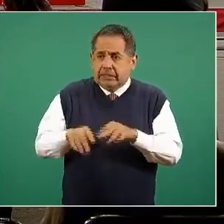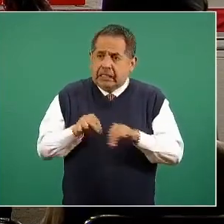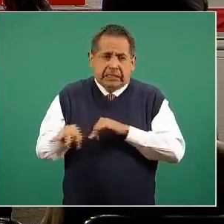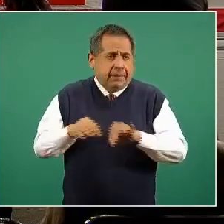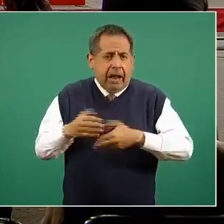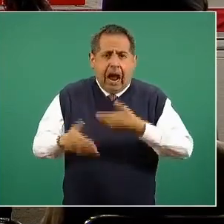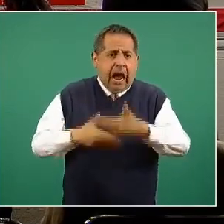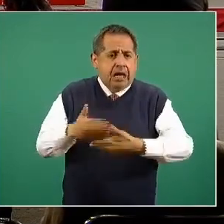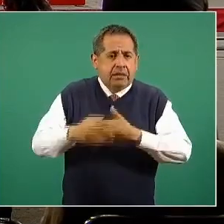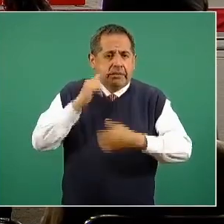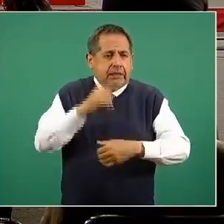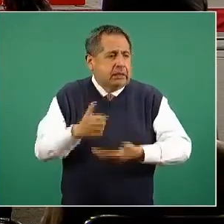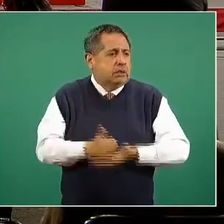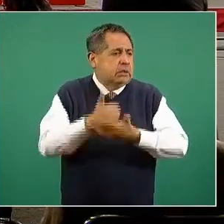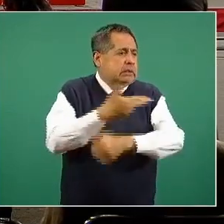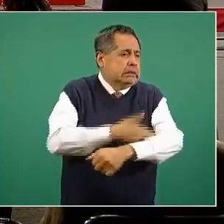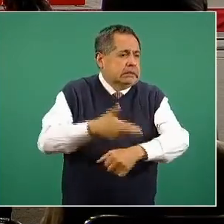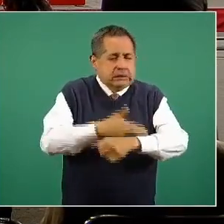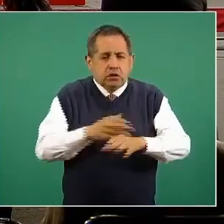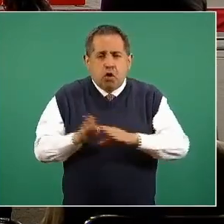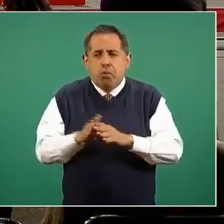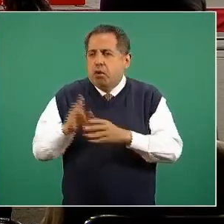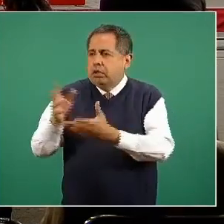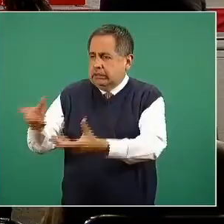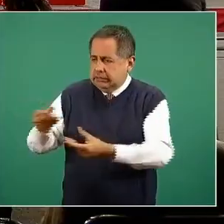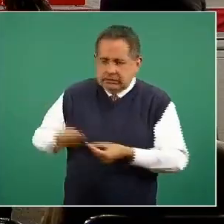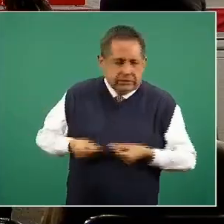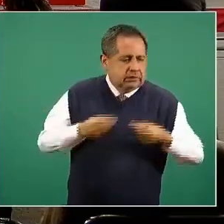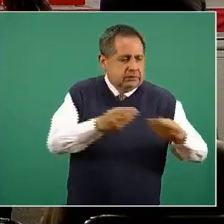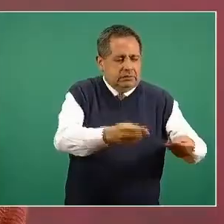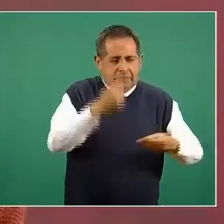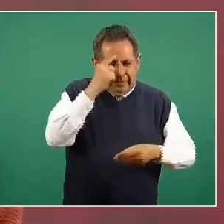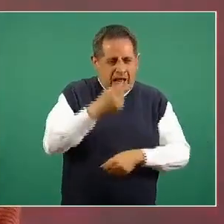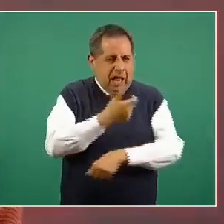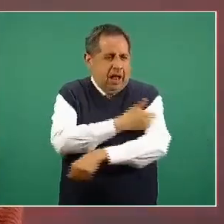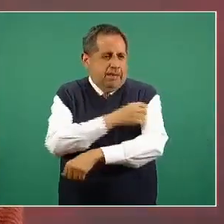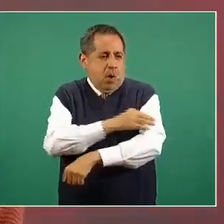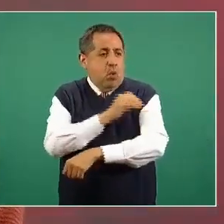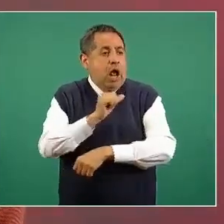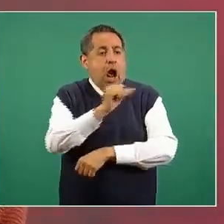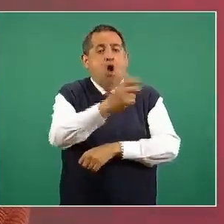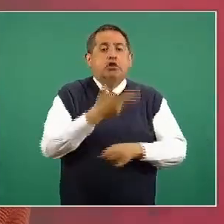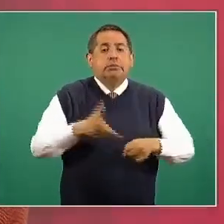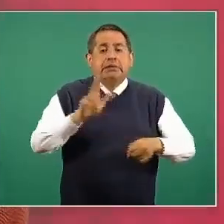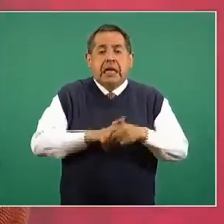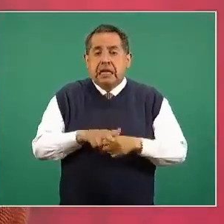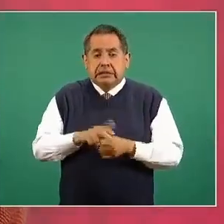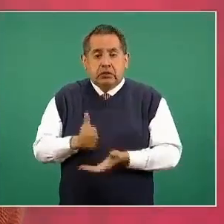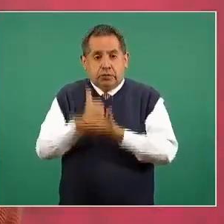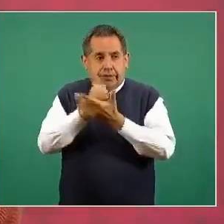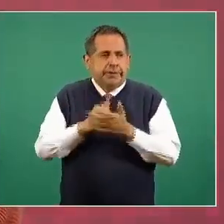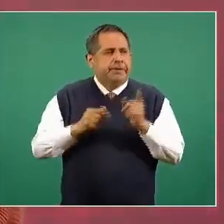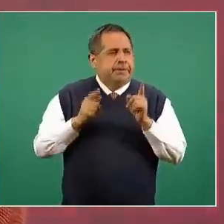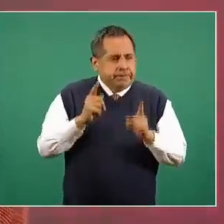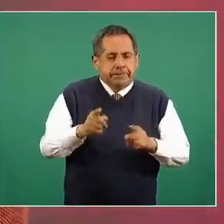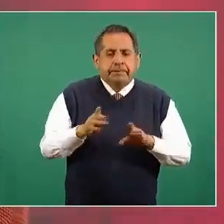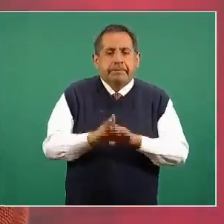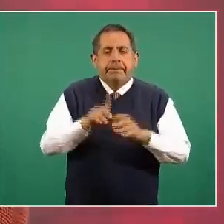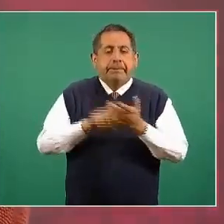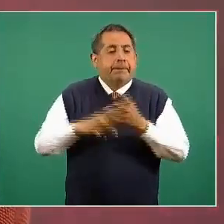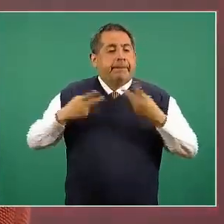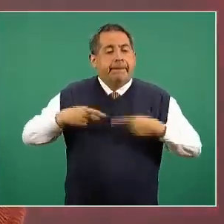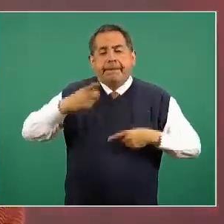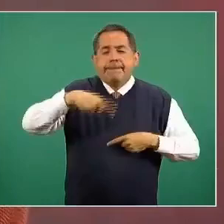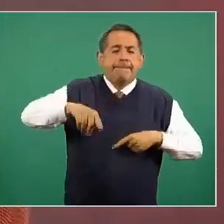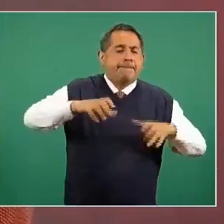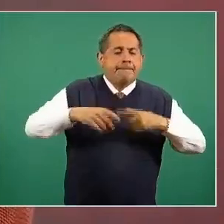trabajando para facilitar la entrega de la vacuna a los hospitales, y en los hospitales las